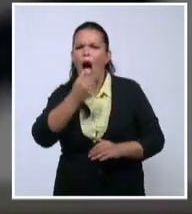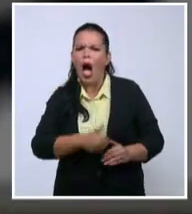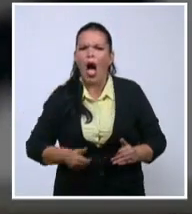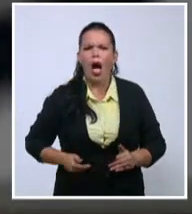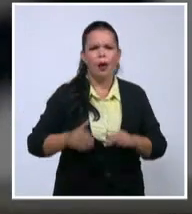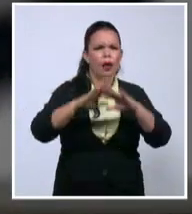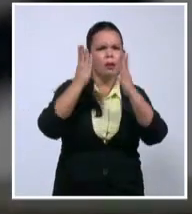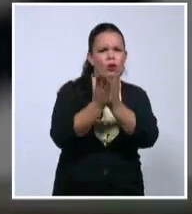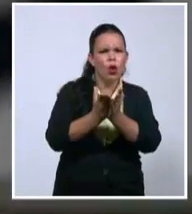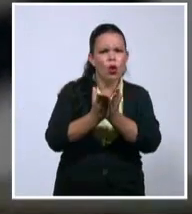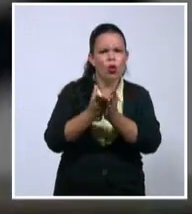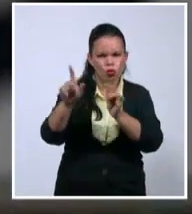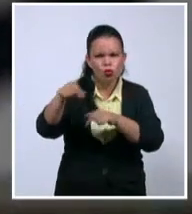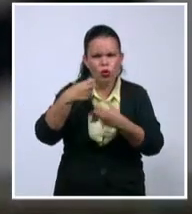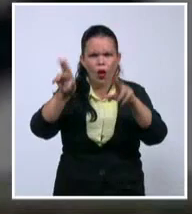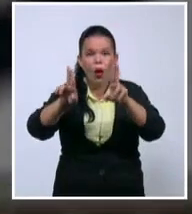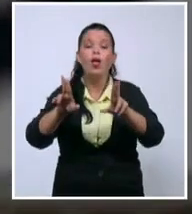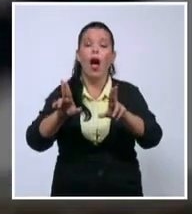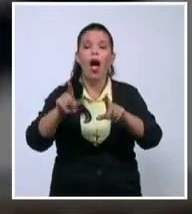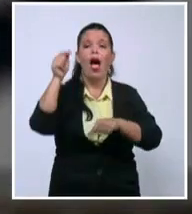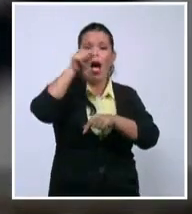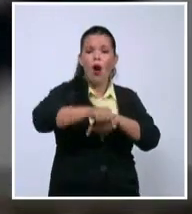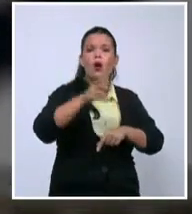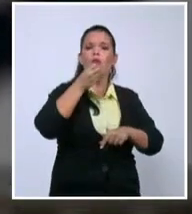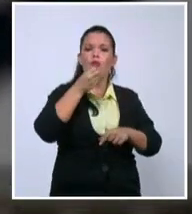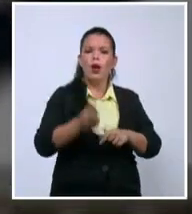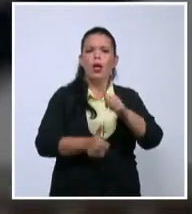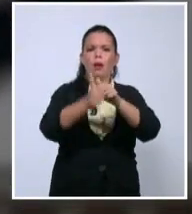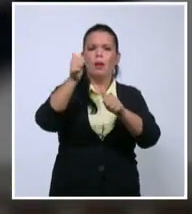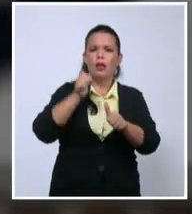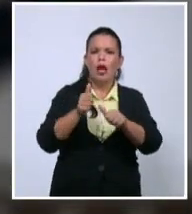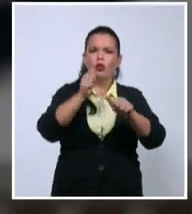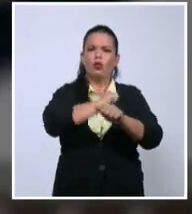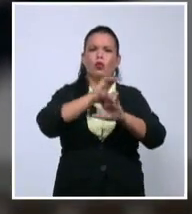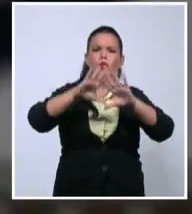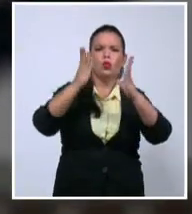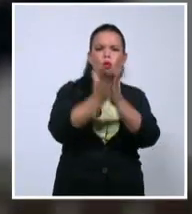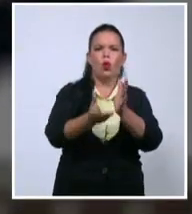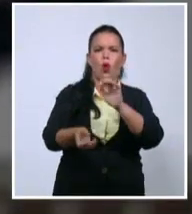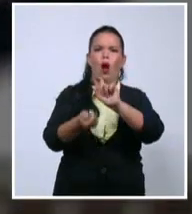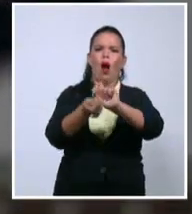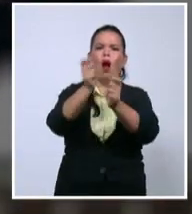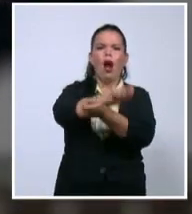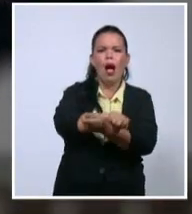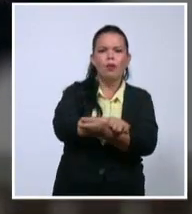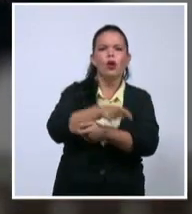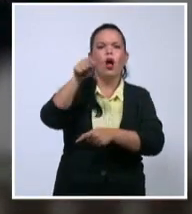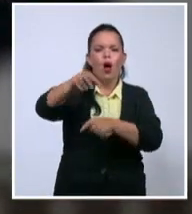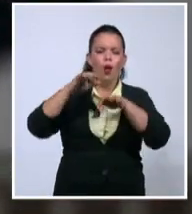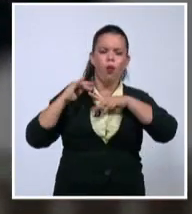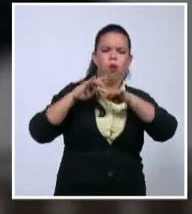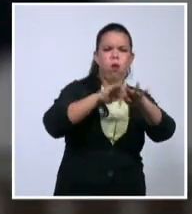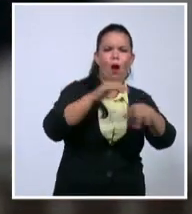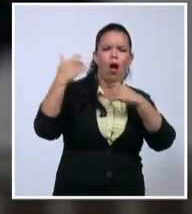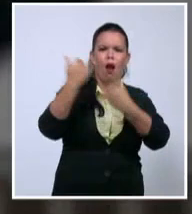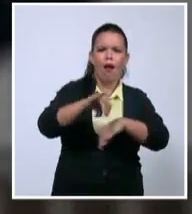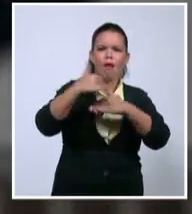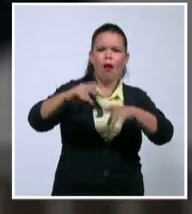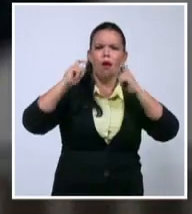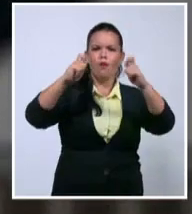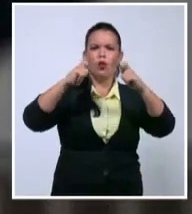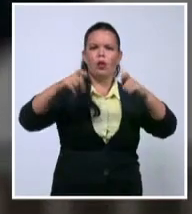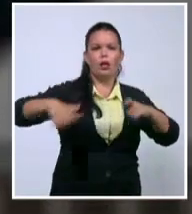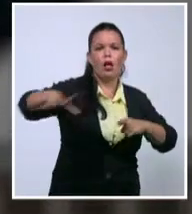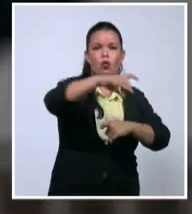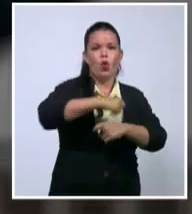lo estás, este es el momento de revertir todo. Salgan a las calles en grupos, alcen la voz, no hay otra solución. Todo el pueblo, sí,